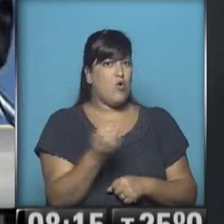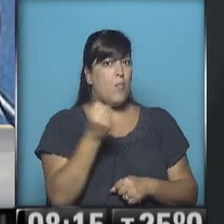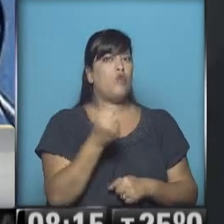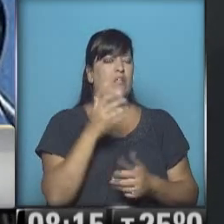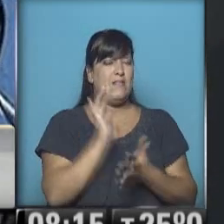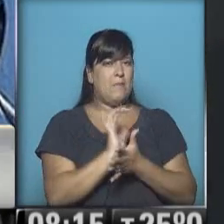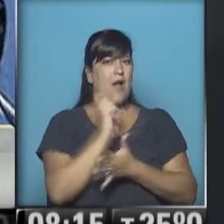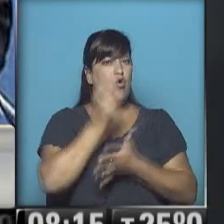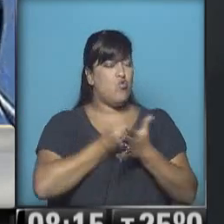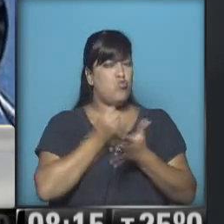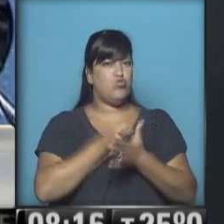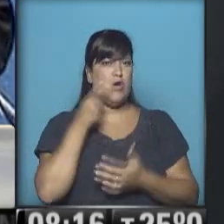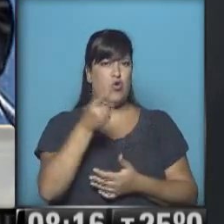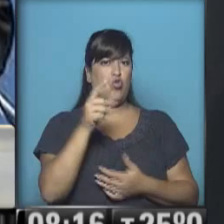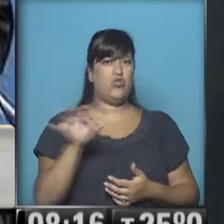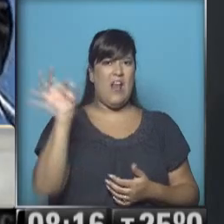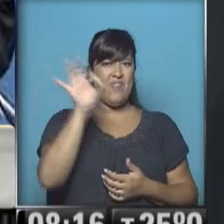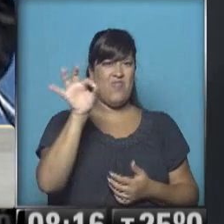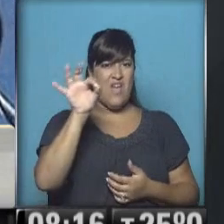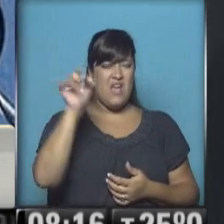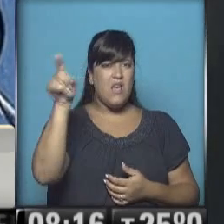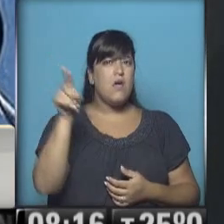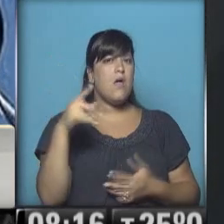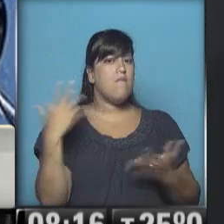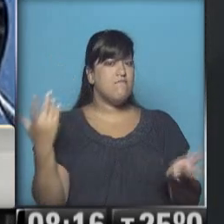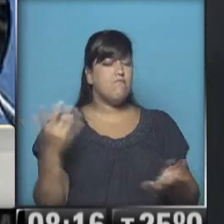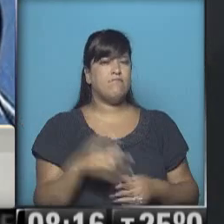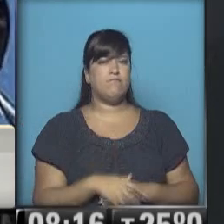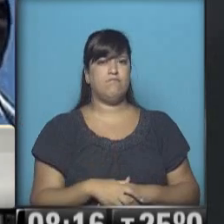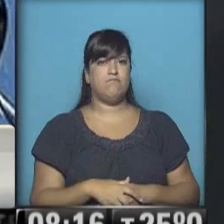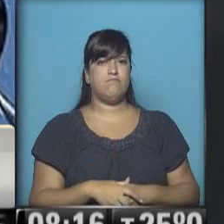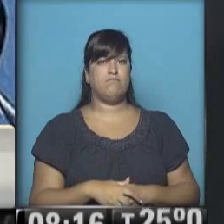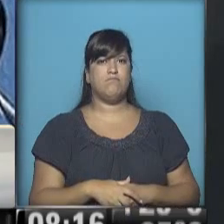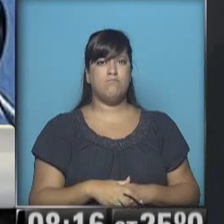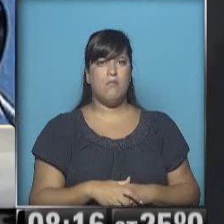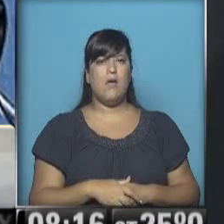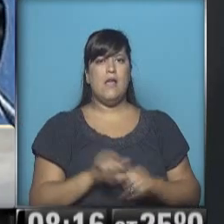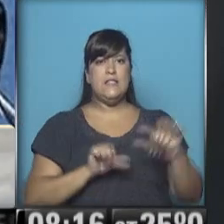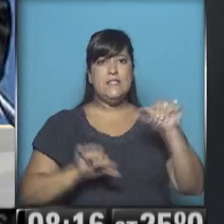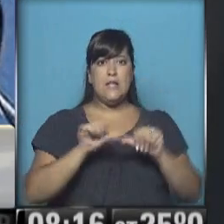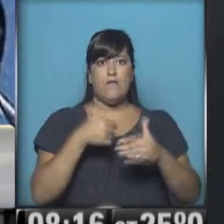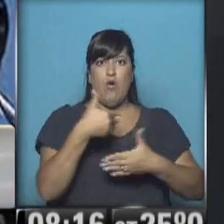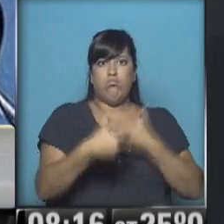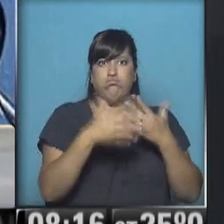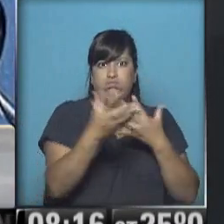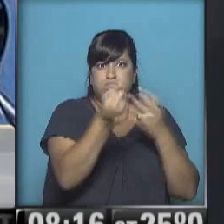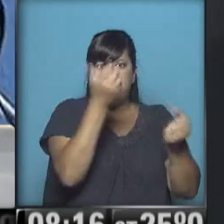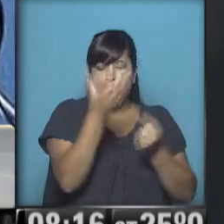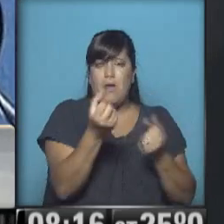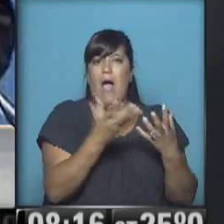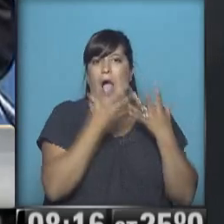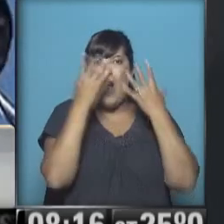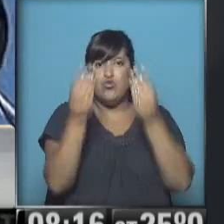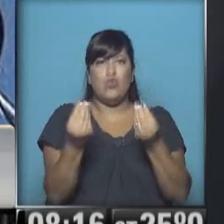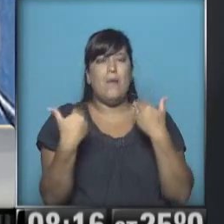combatir el dengue, lo cierto es que avances científicos de esta naturaleza coadyuvarían